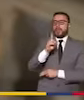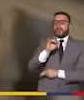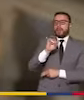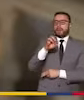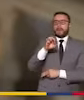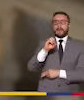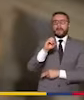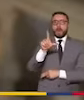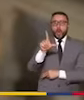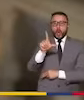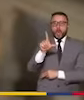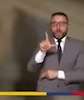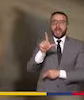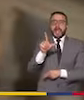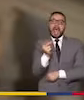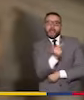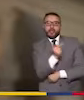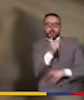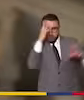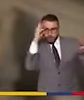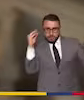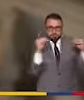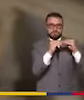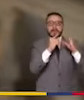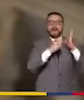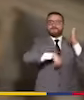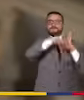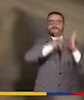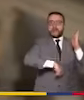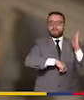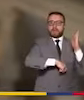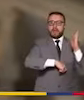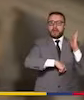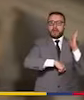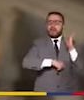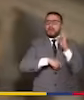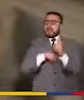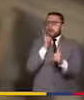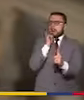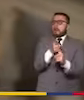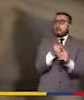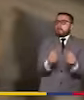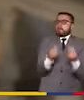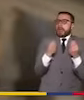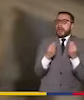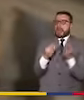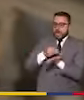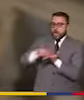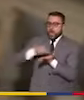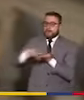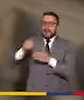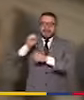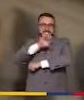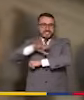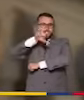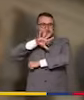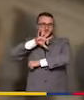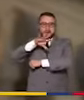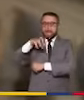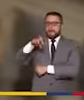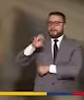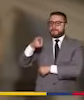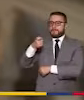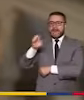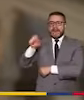Para la compra de Pegasus, la Dipol compró